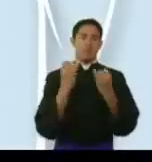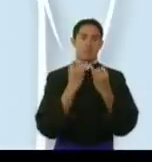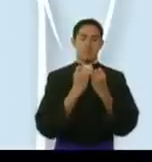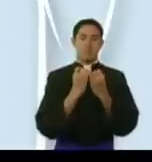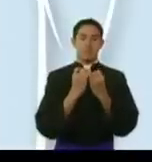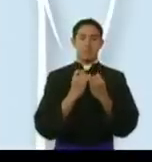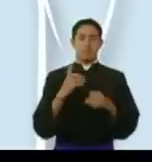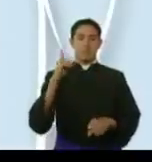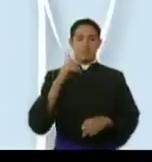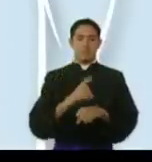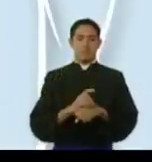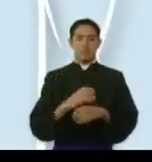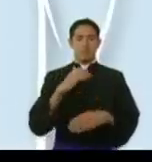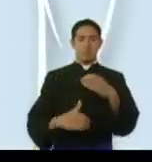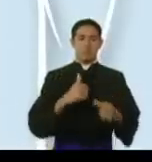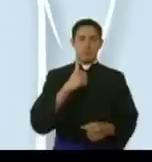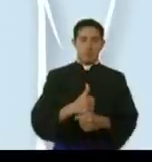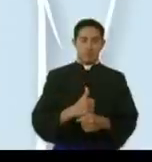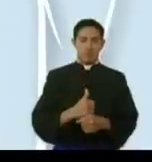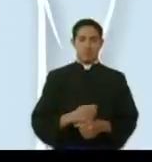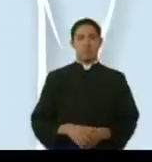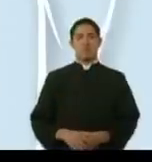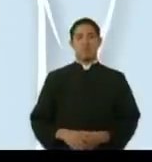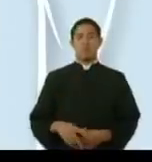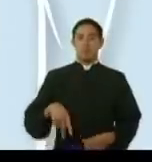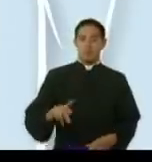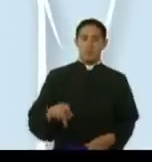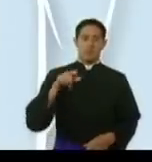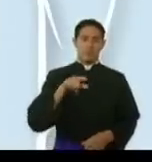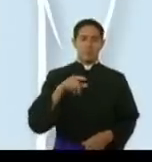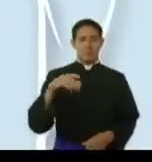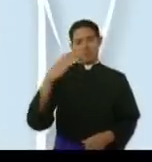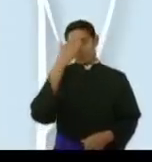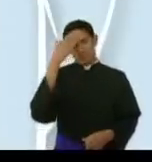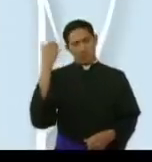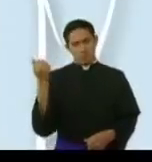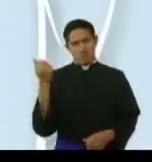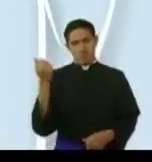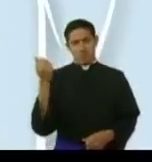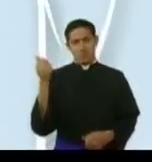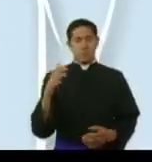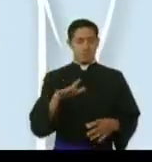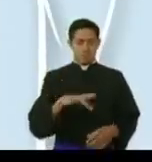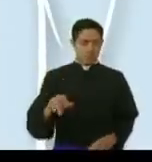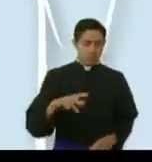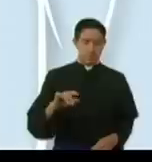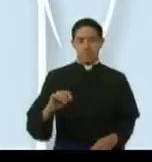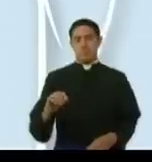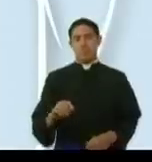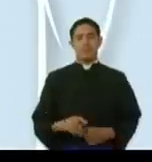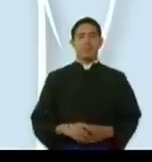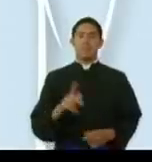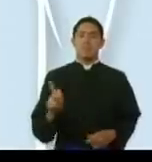nacemos a la vida biológica. Si no la sabes, pues busca dónde fuiste bautizado, pregunta a tus padres, a